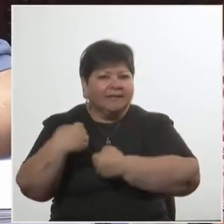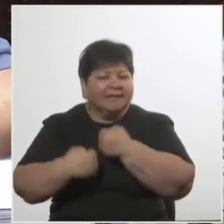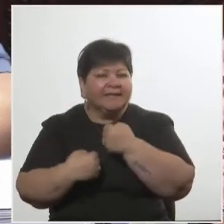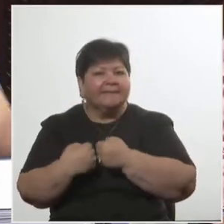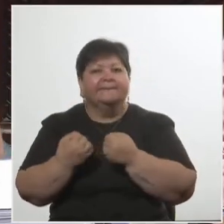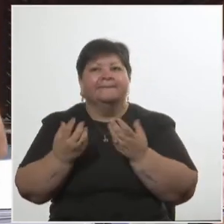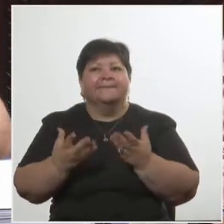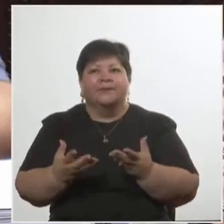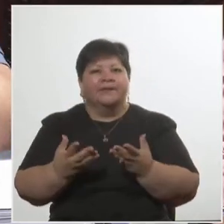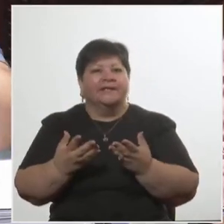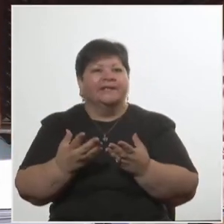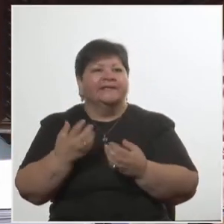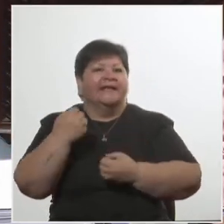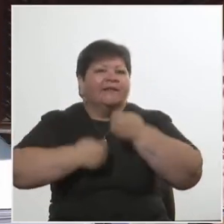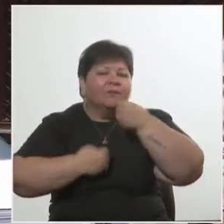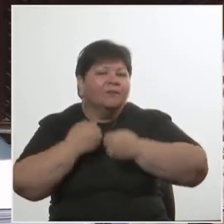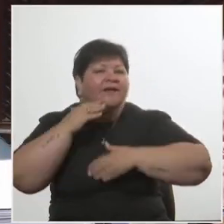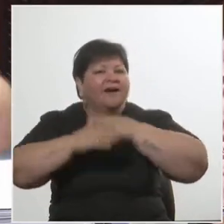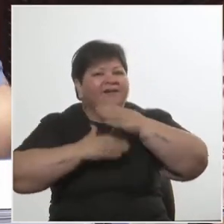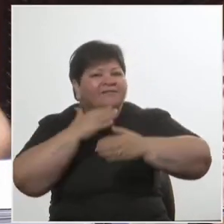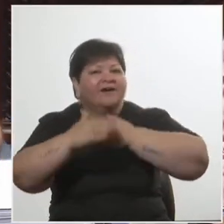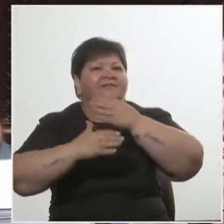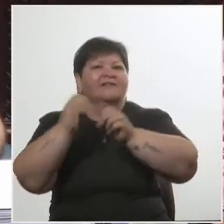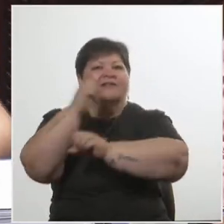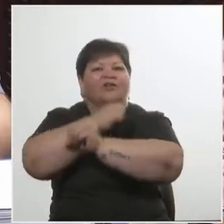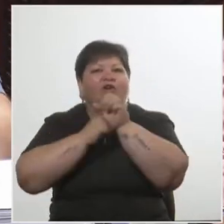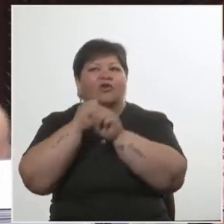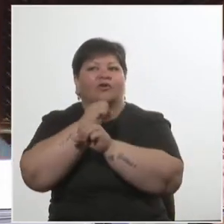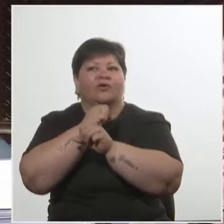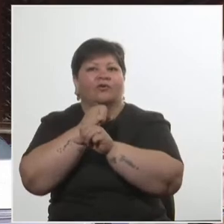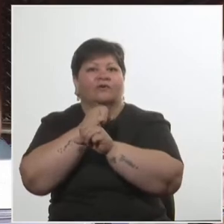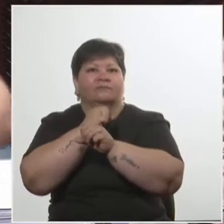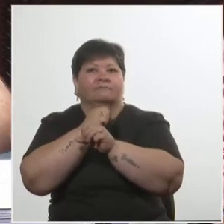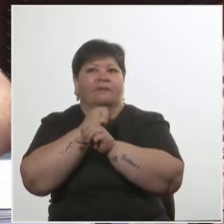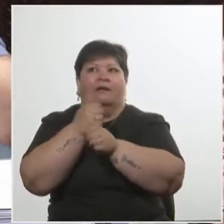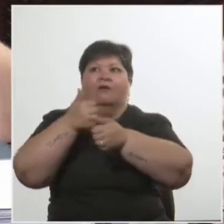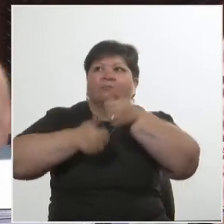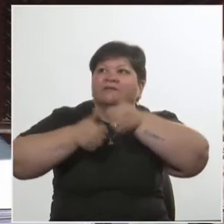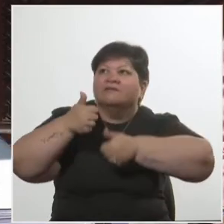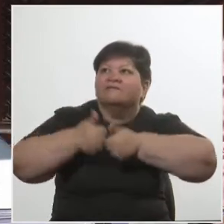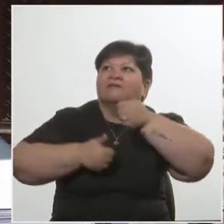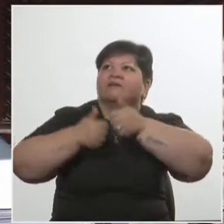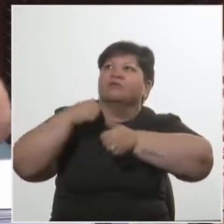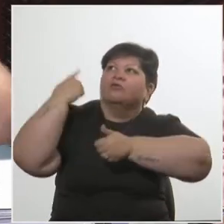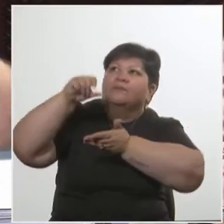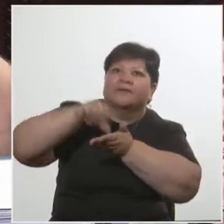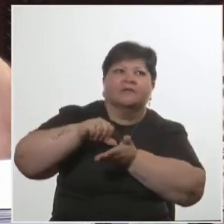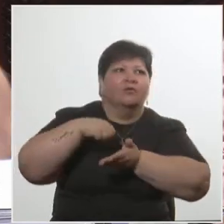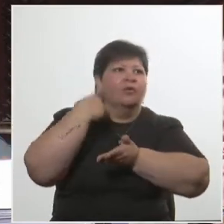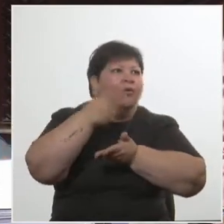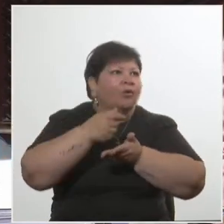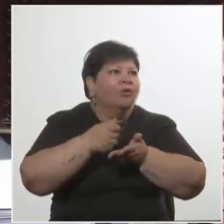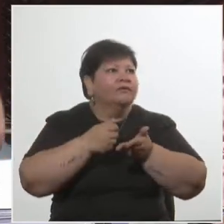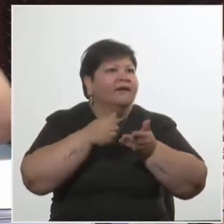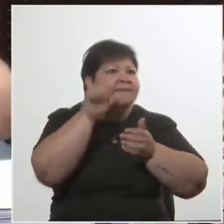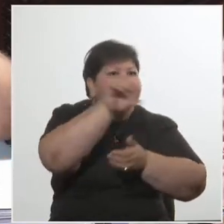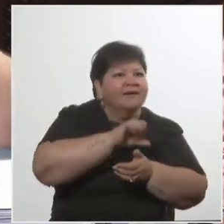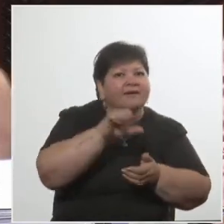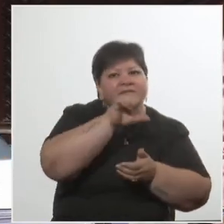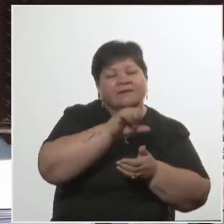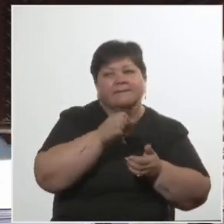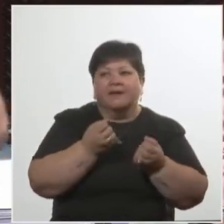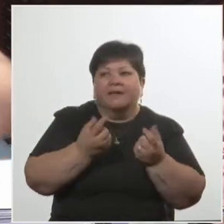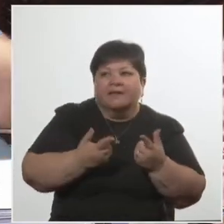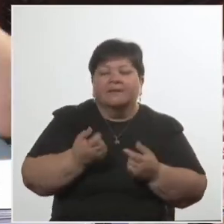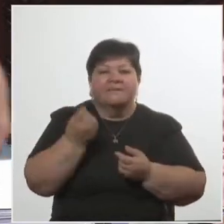se se Avanza en términos tecnológicos para lograr competitividad para lograr mayor producción para agregarle más